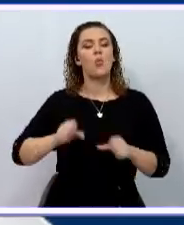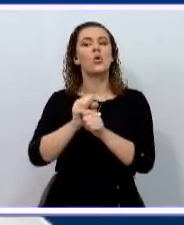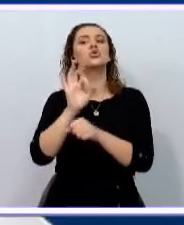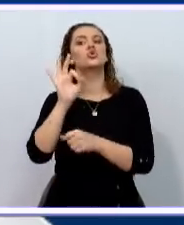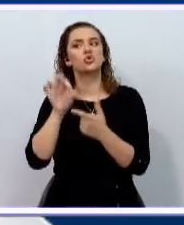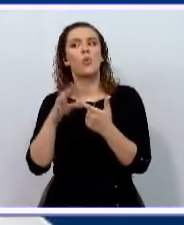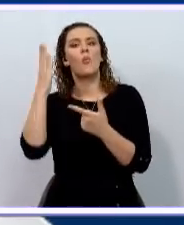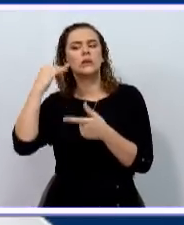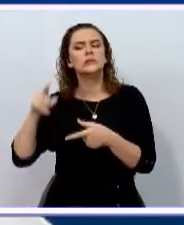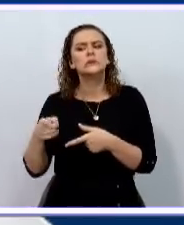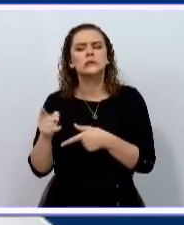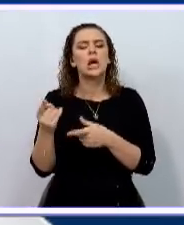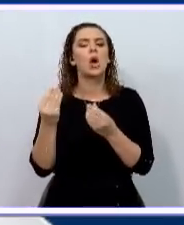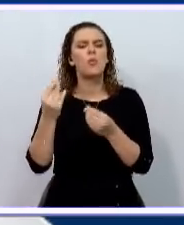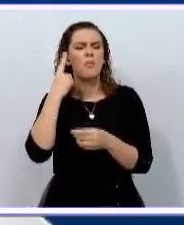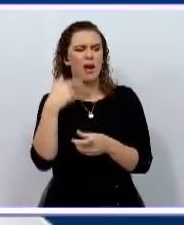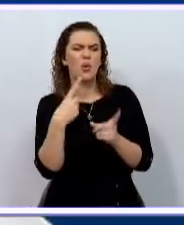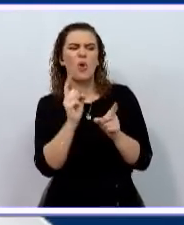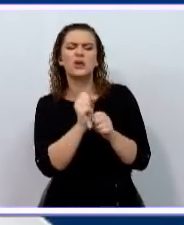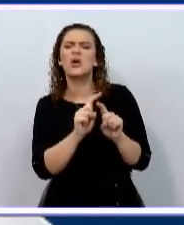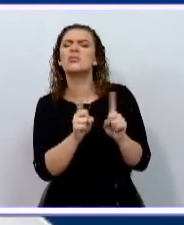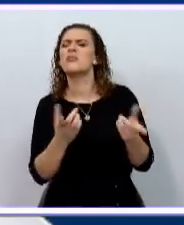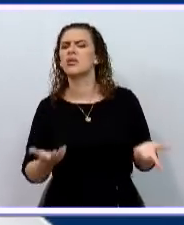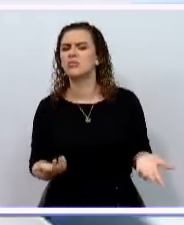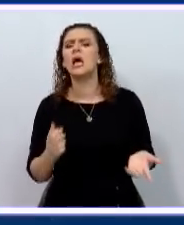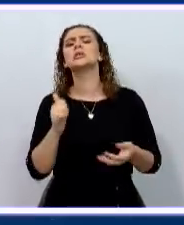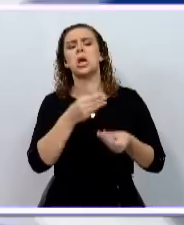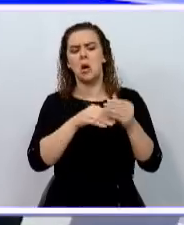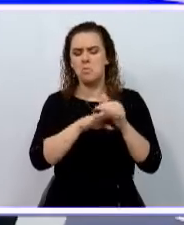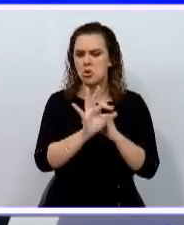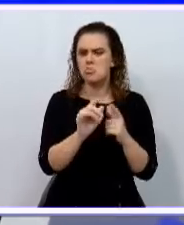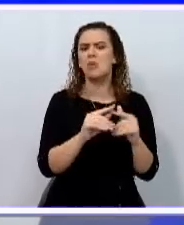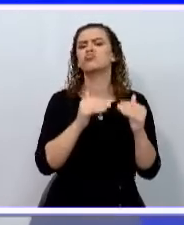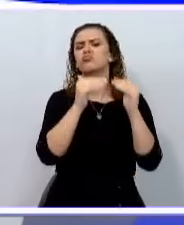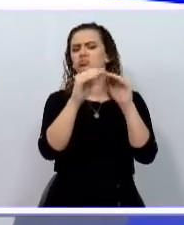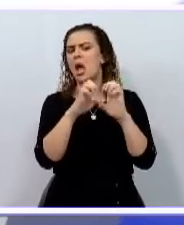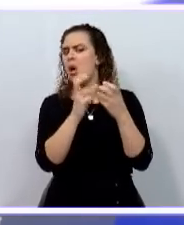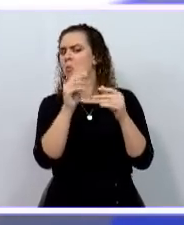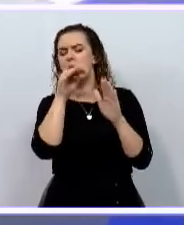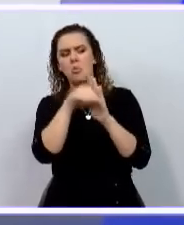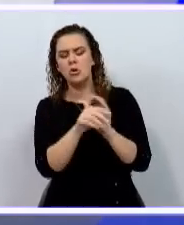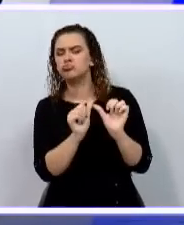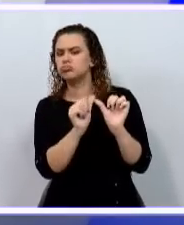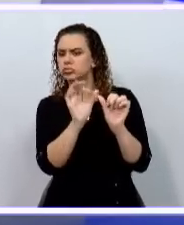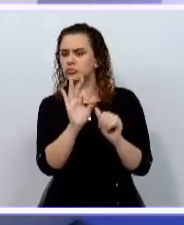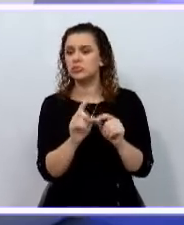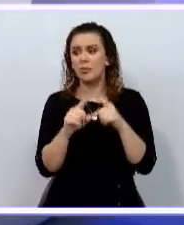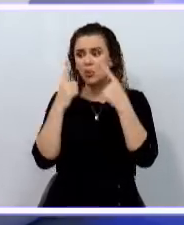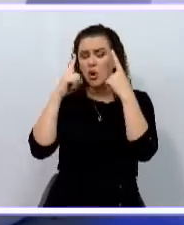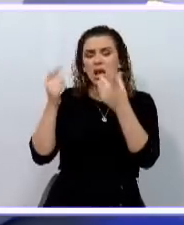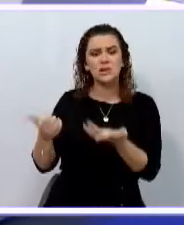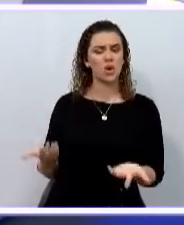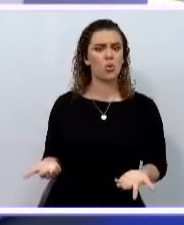le criticaba mucho diferente para mí la gran pregunta es esta si los cambios entran bien están en altura el equipo nunca baja la marcha Es que le salió